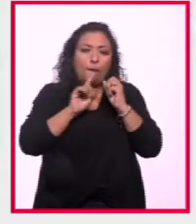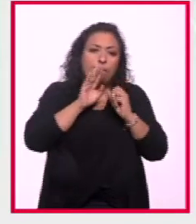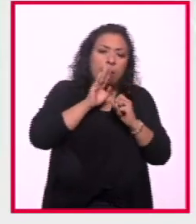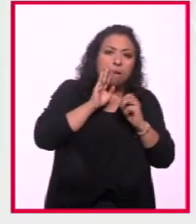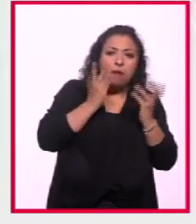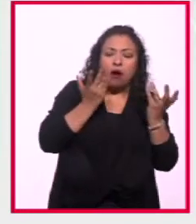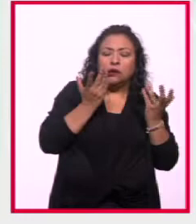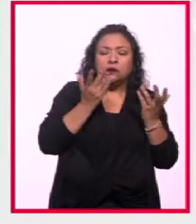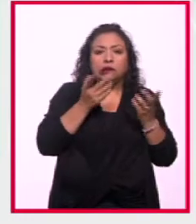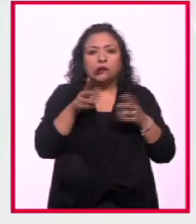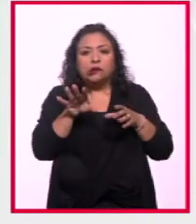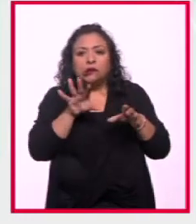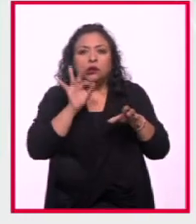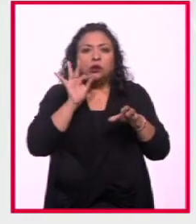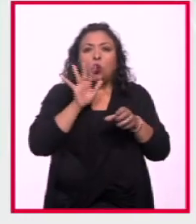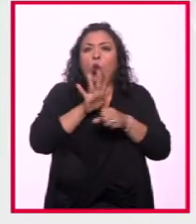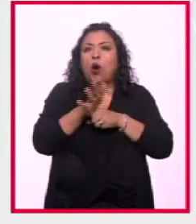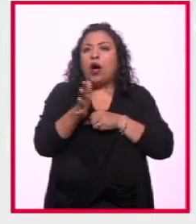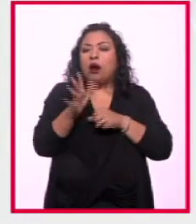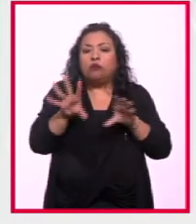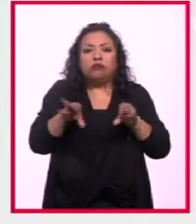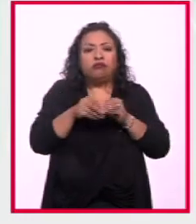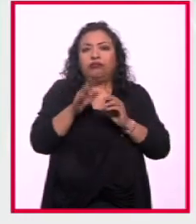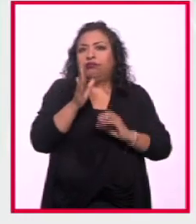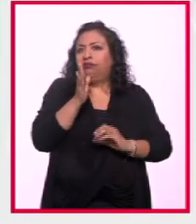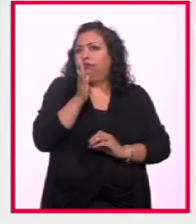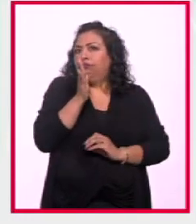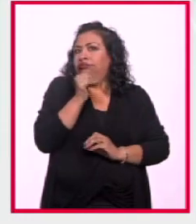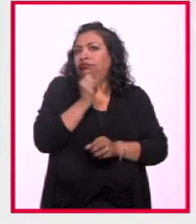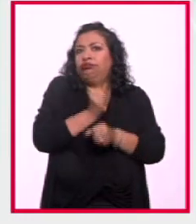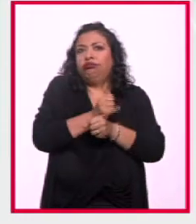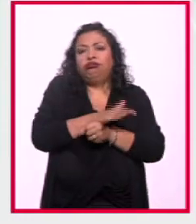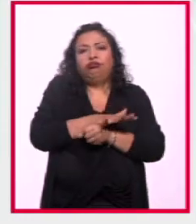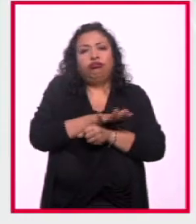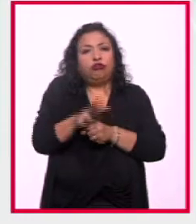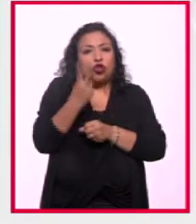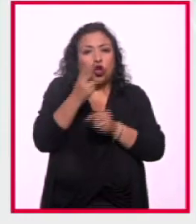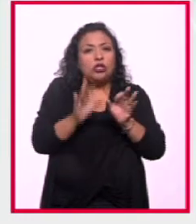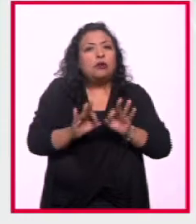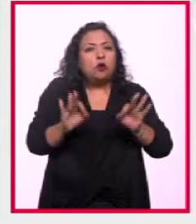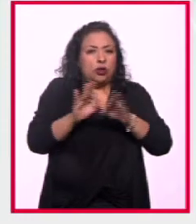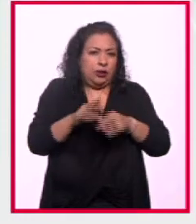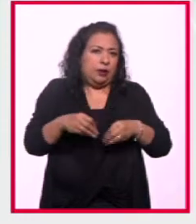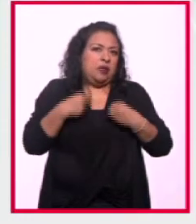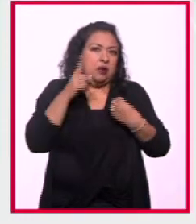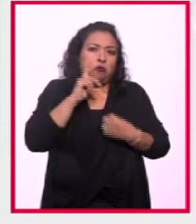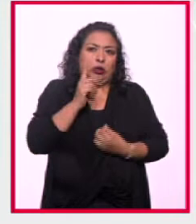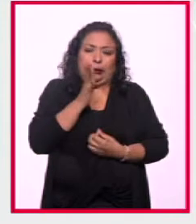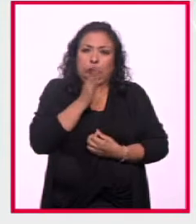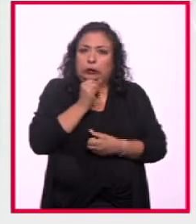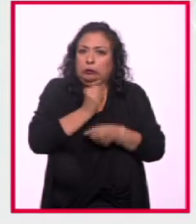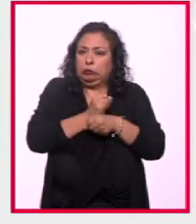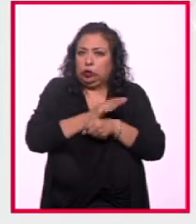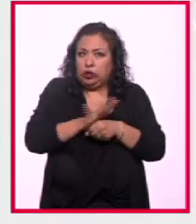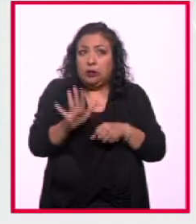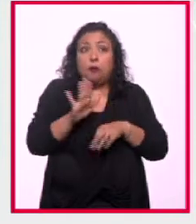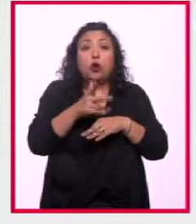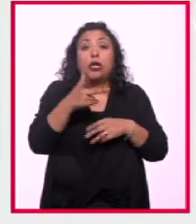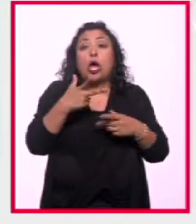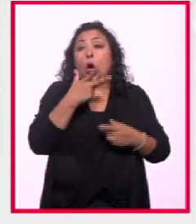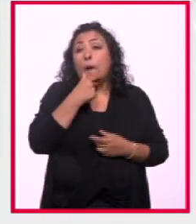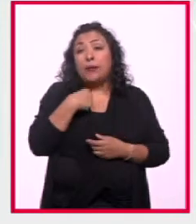familia no había manera de complementar estas dos facetas tan importantes en la vida de las mujeres porque los